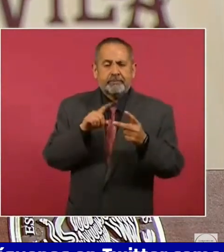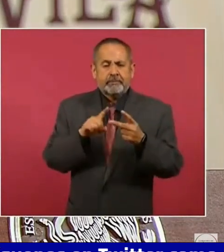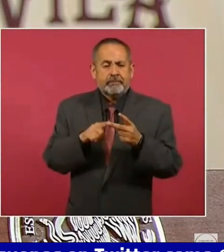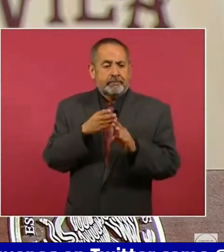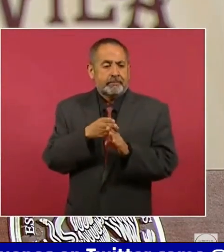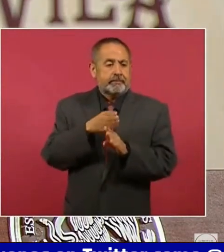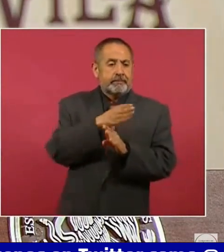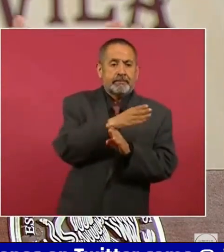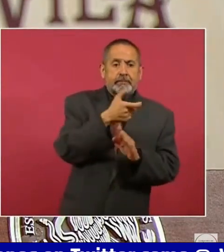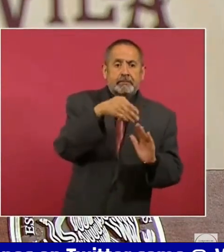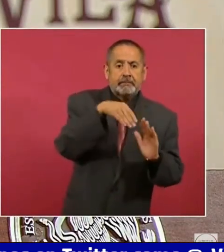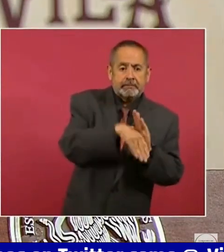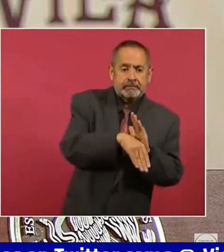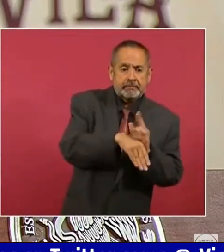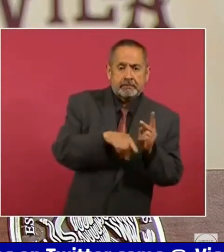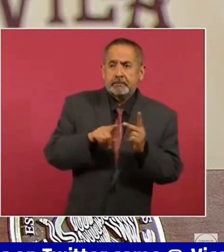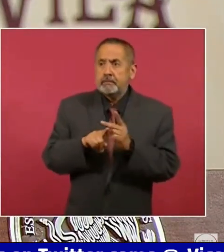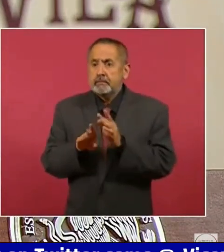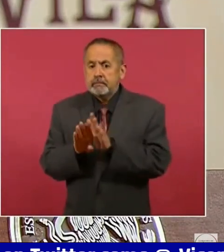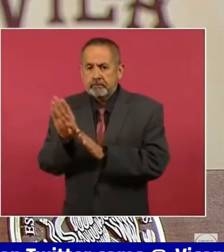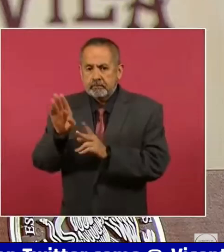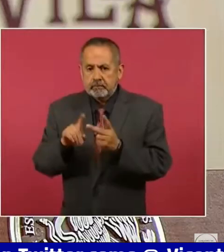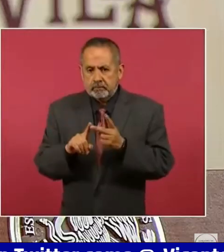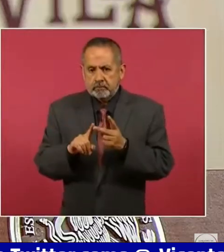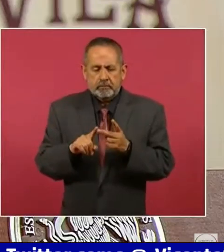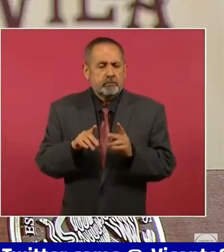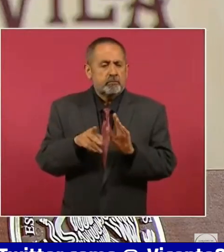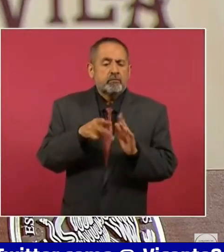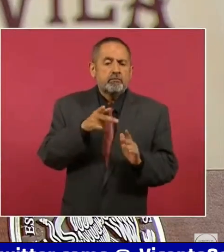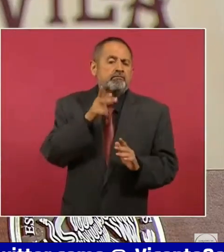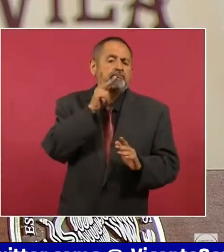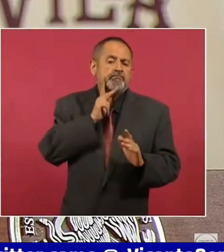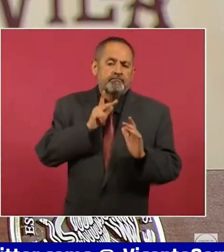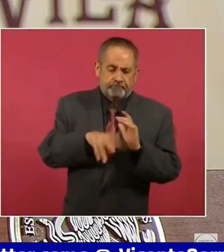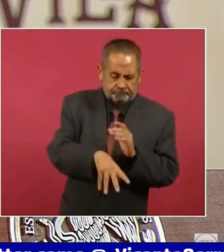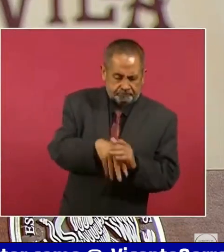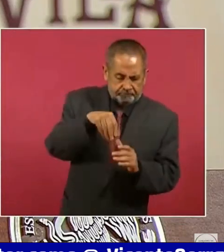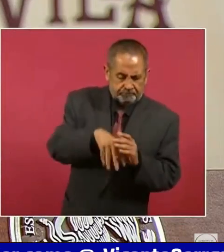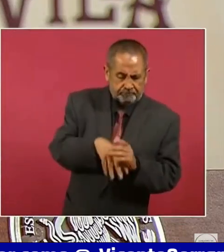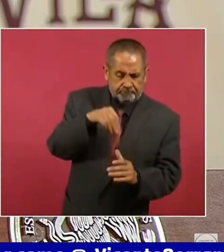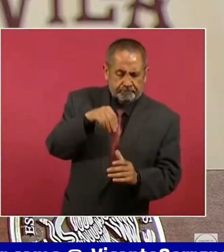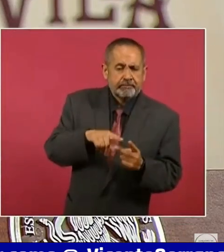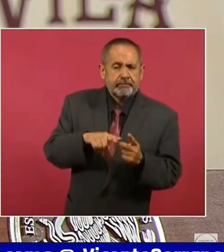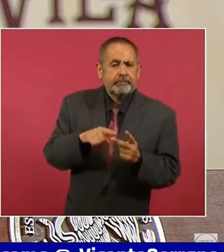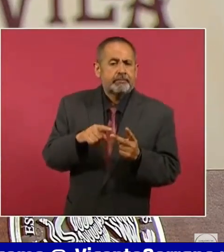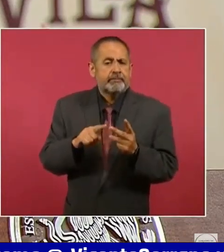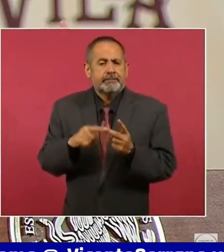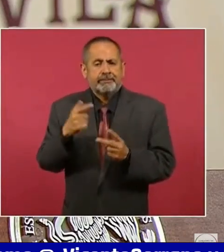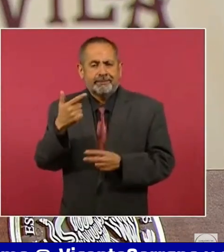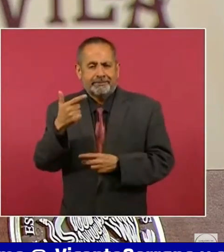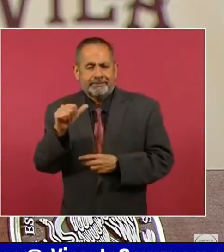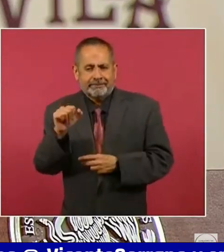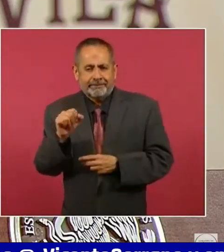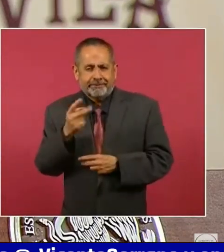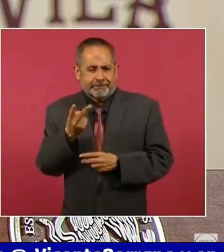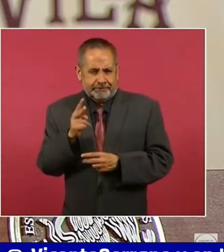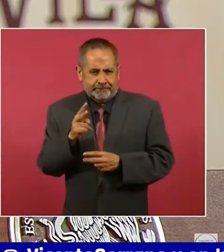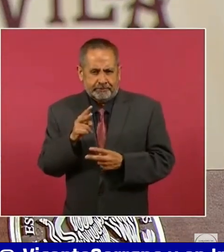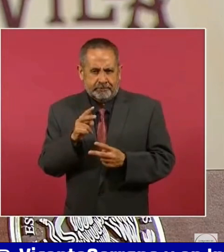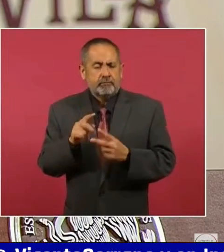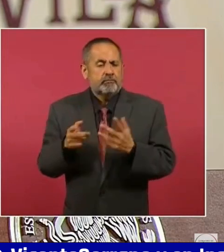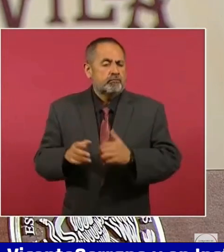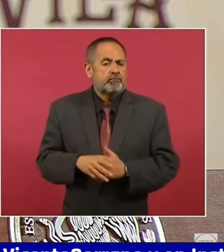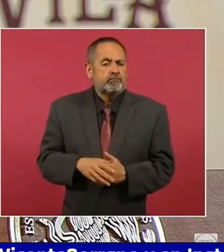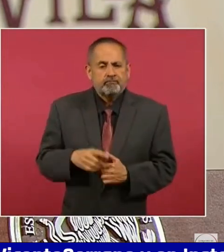esta administración, crudo y gas, y posteriormente hablarles de cómo han venido